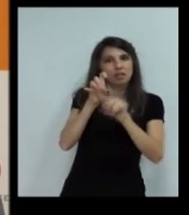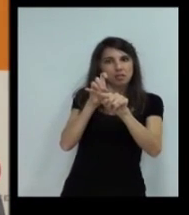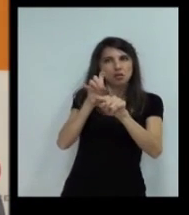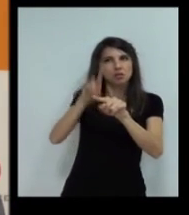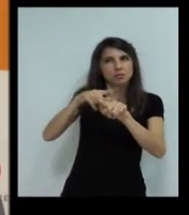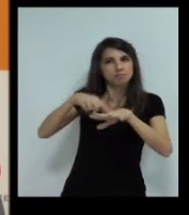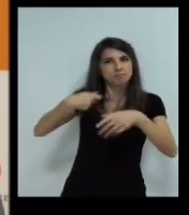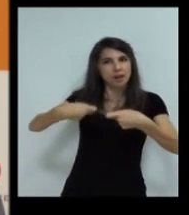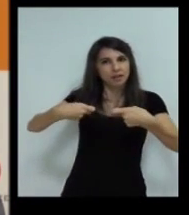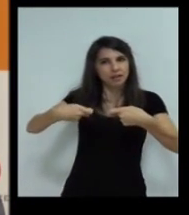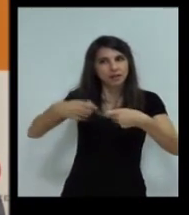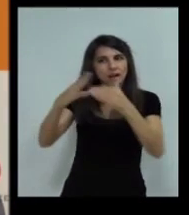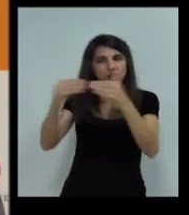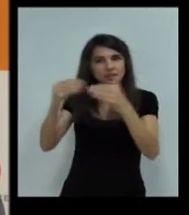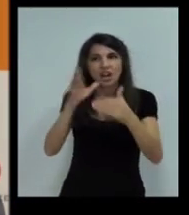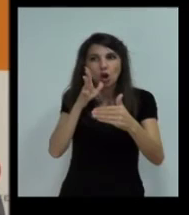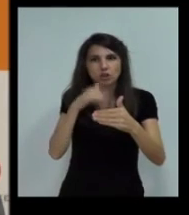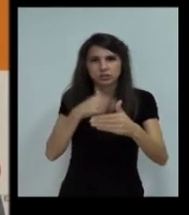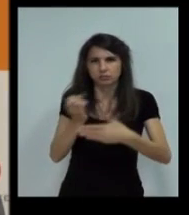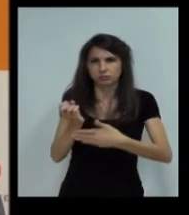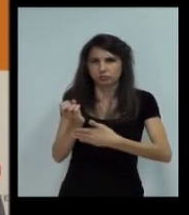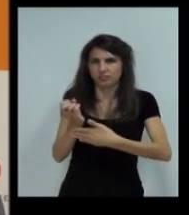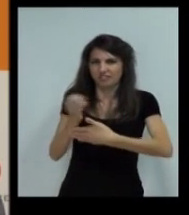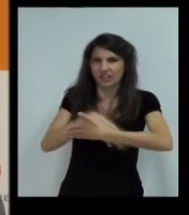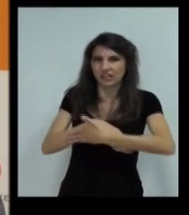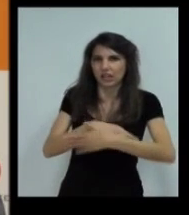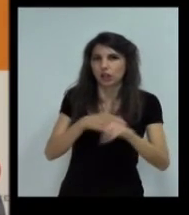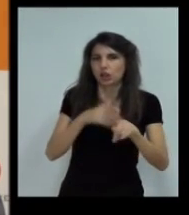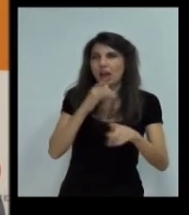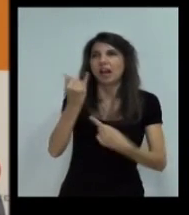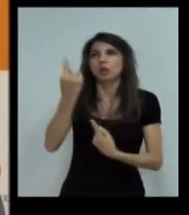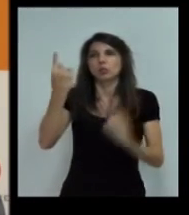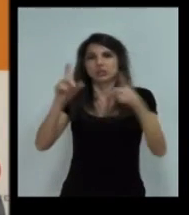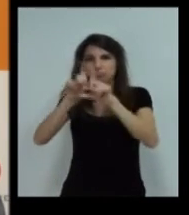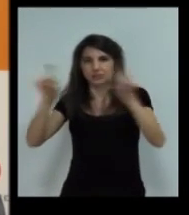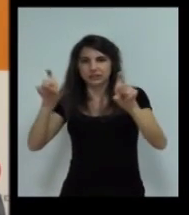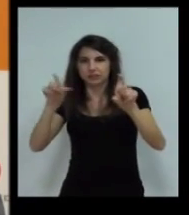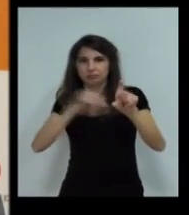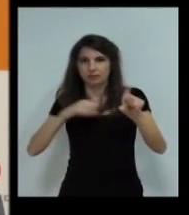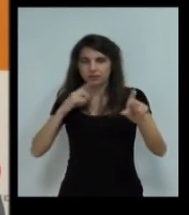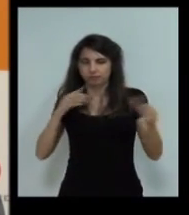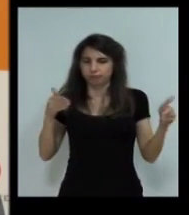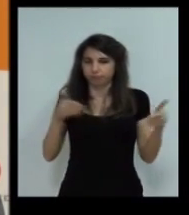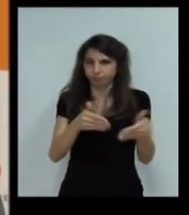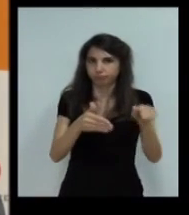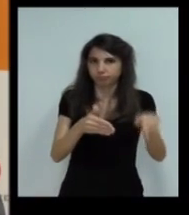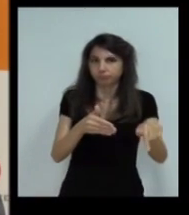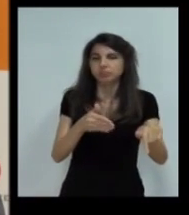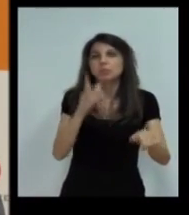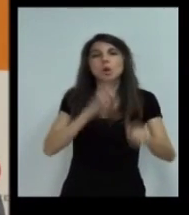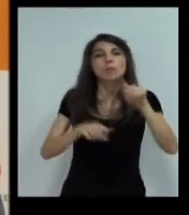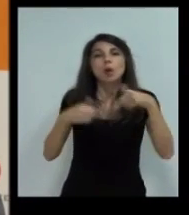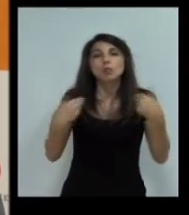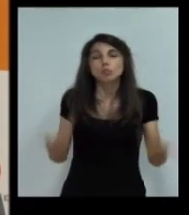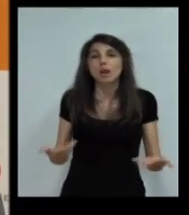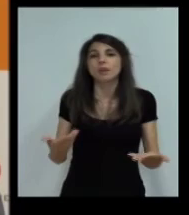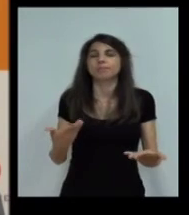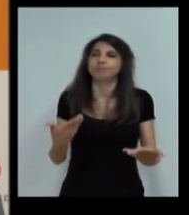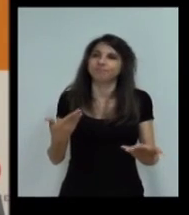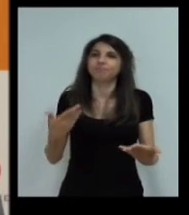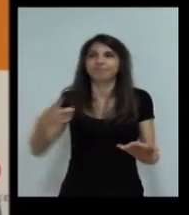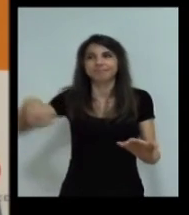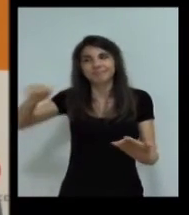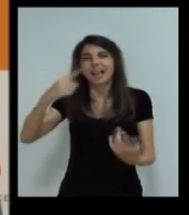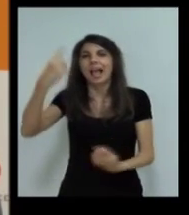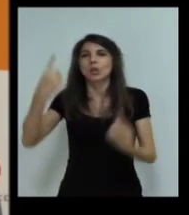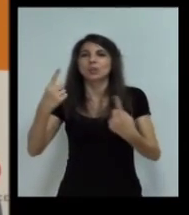clientela y que se está invirtiendo en ello. Hay empresas privadas que están invirtiendo en ello. El problema que estamos encontrándonos es que con soluciones demasiado propietarias en